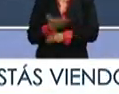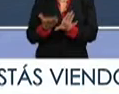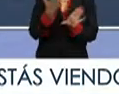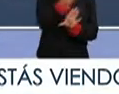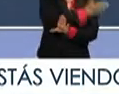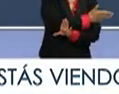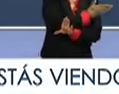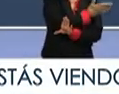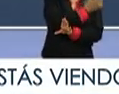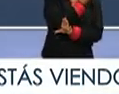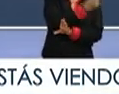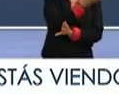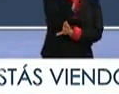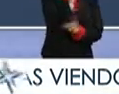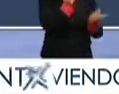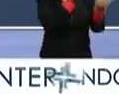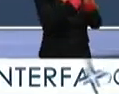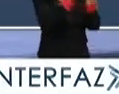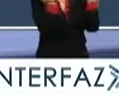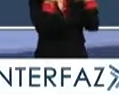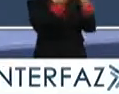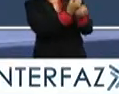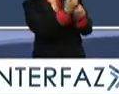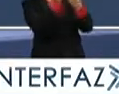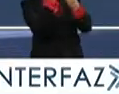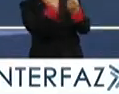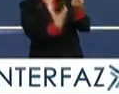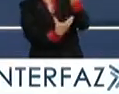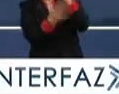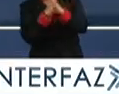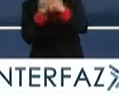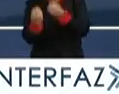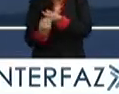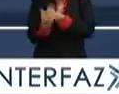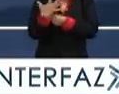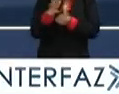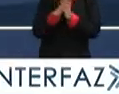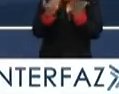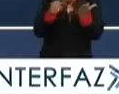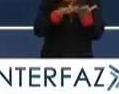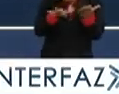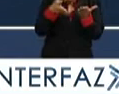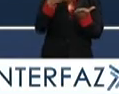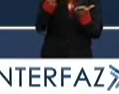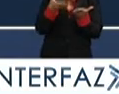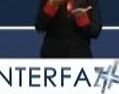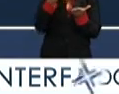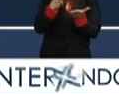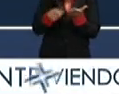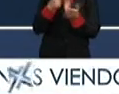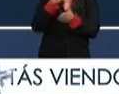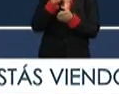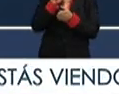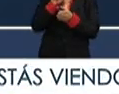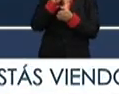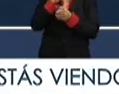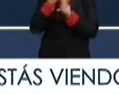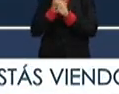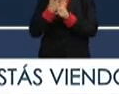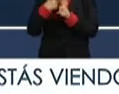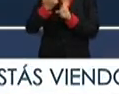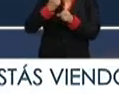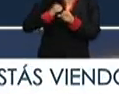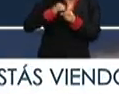antes uno aprendía a través del maestro información en libros que tenían 20 años de haber sido publicados o 30,